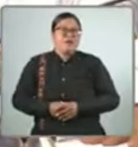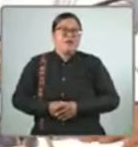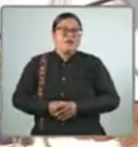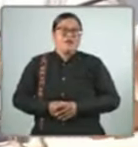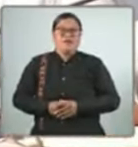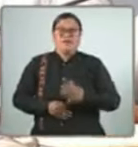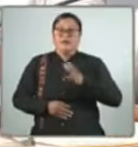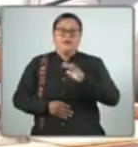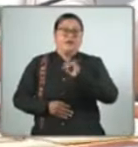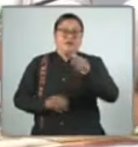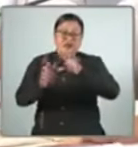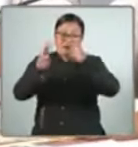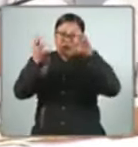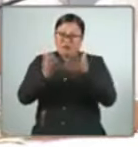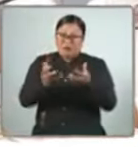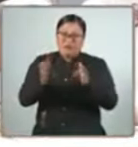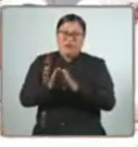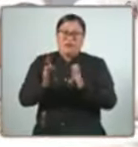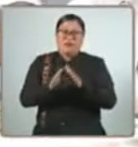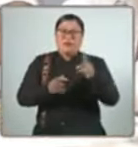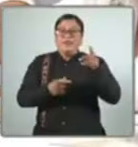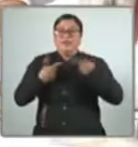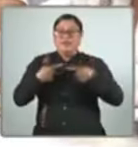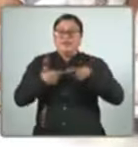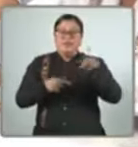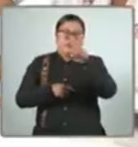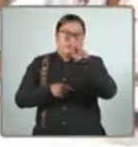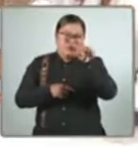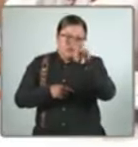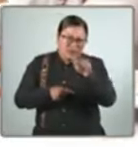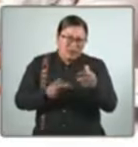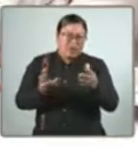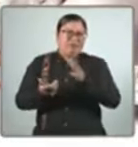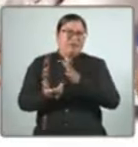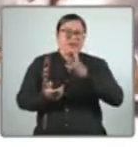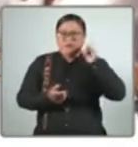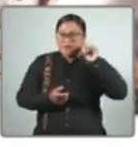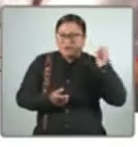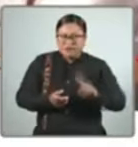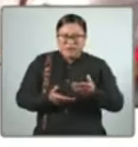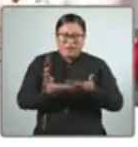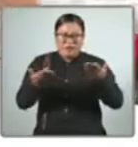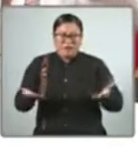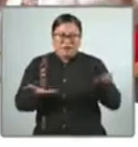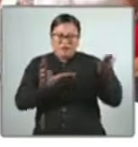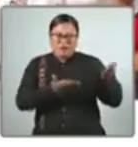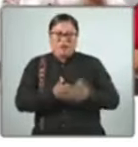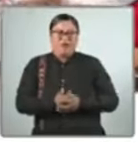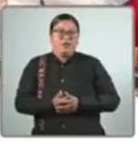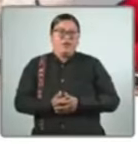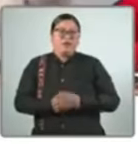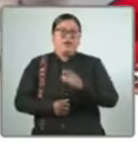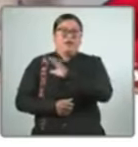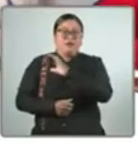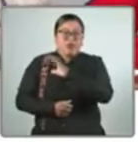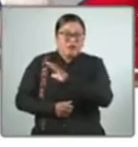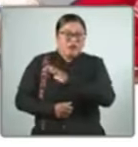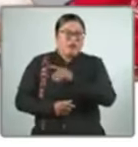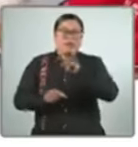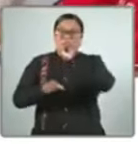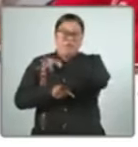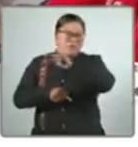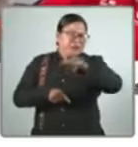otras partes del mundo, como las chicas que fueron a Suiza, las que están en Zacatecas en este momento, de parte del COBAO, de parte de